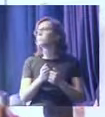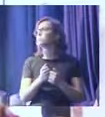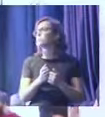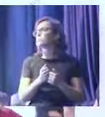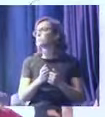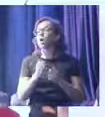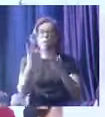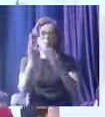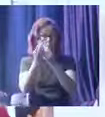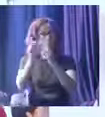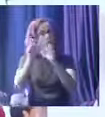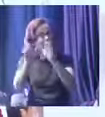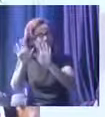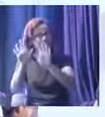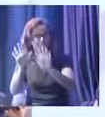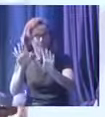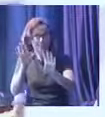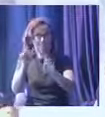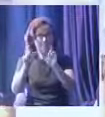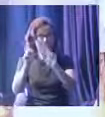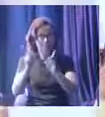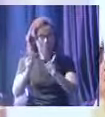Y un montón de gente más.